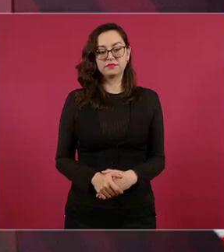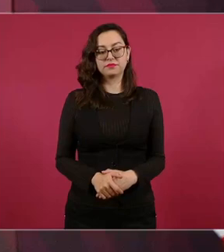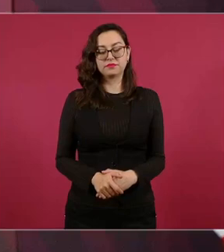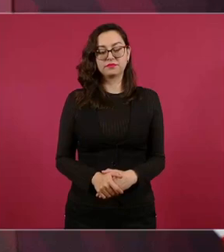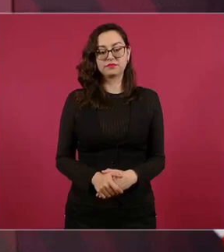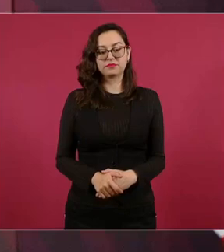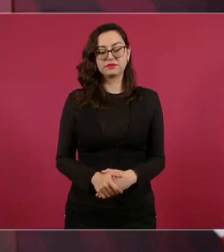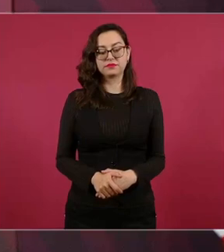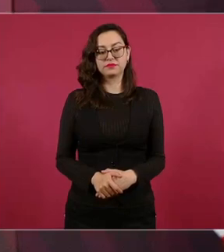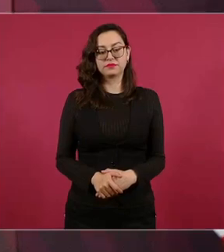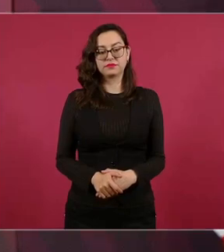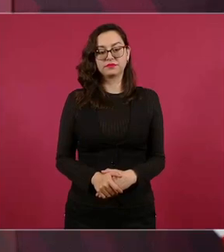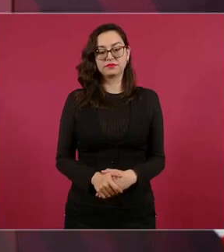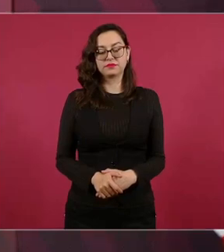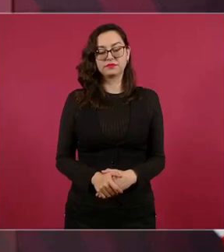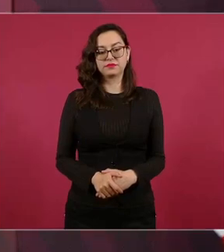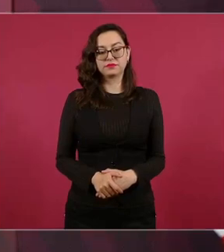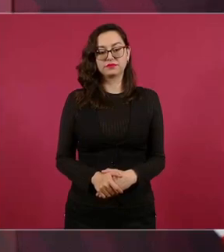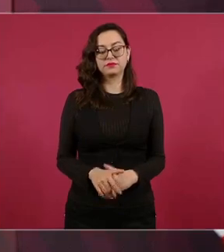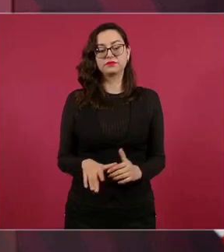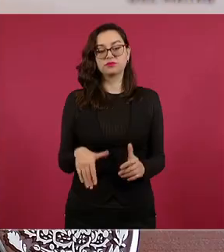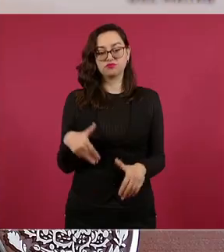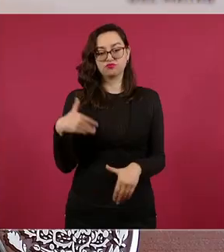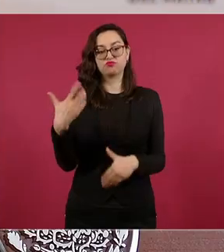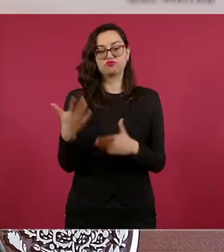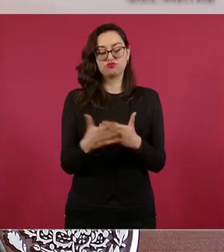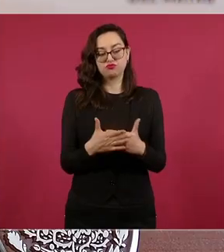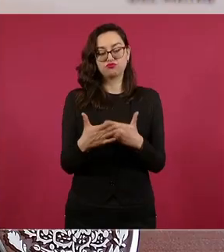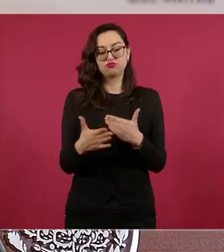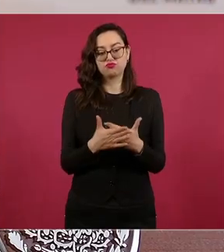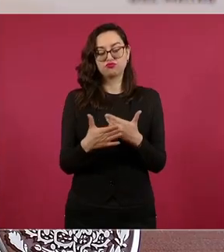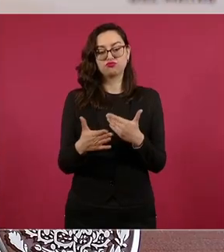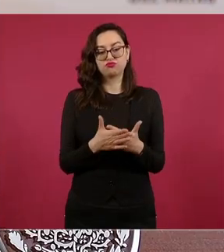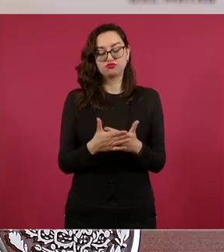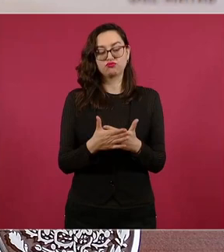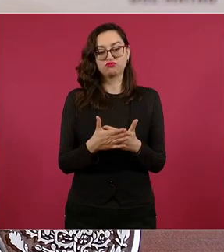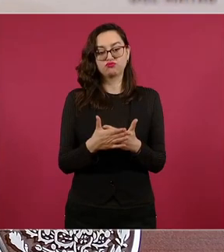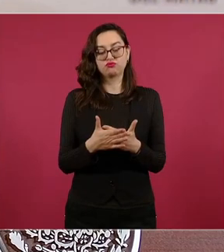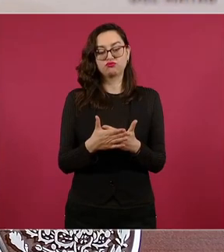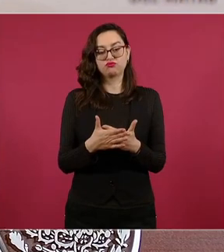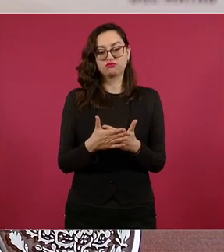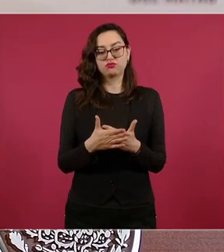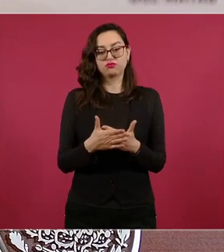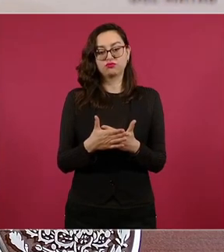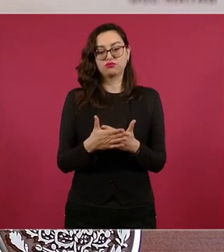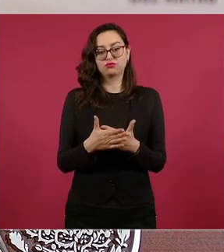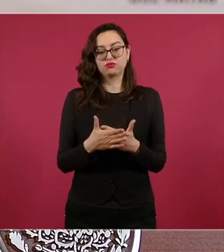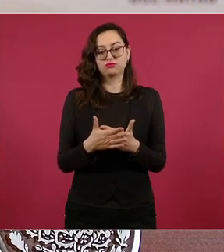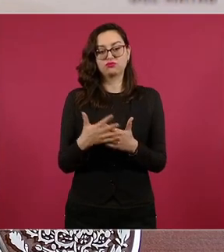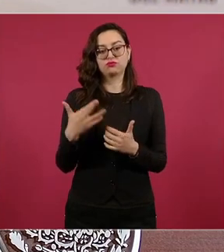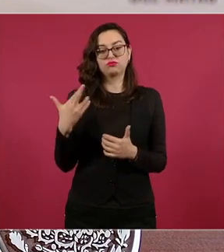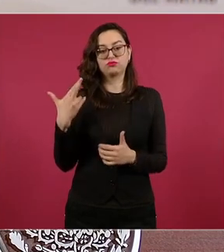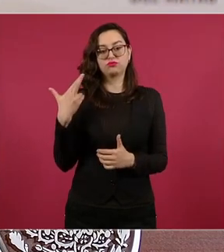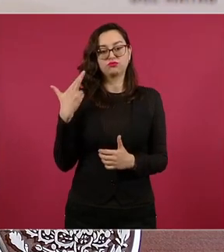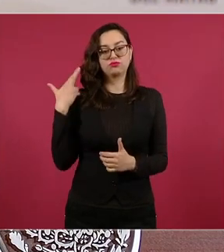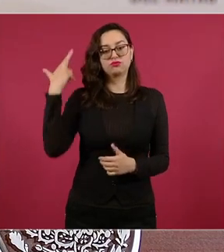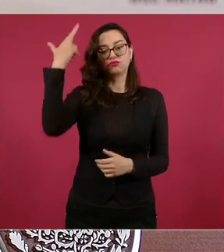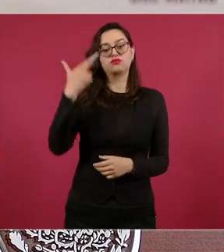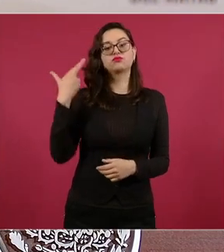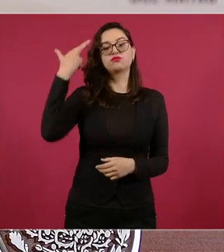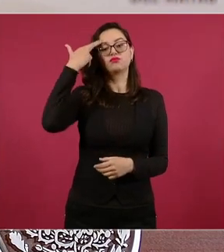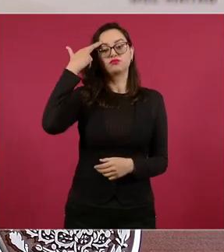invitar al rey a la reina a visitar